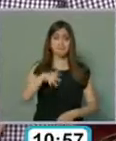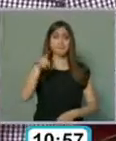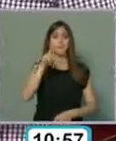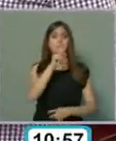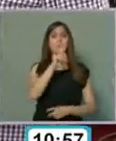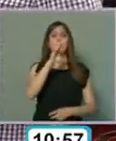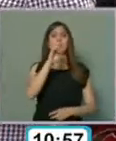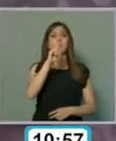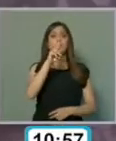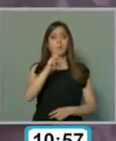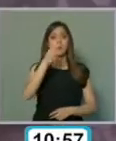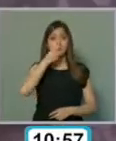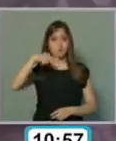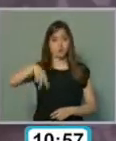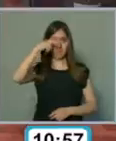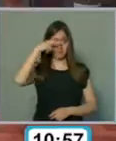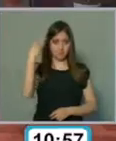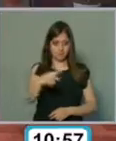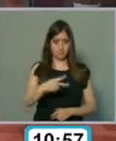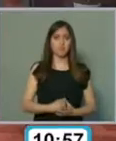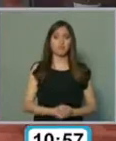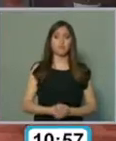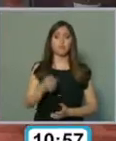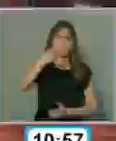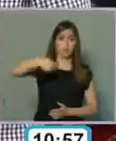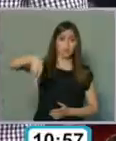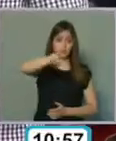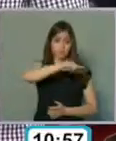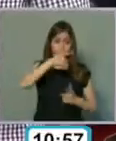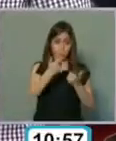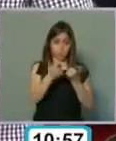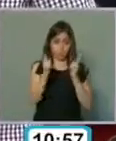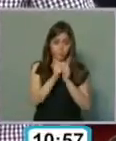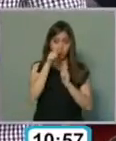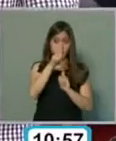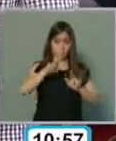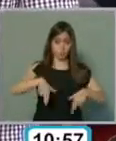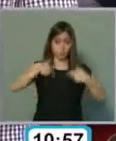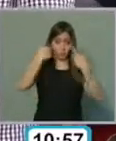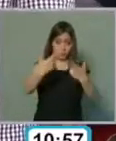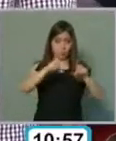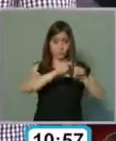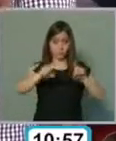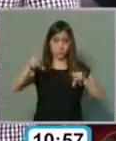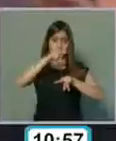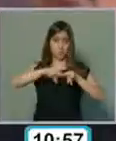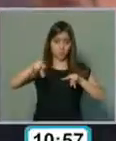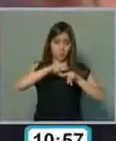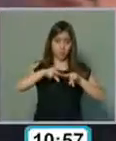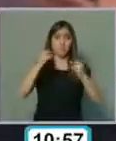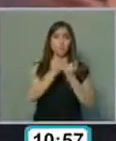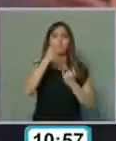un show espectacular en México. Muy bien, y bueno, a través de esos medios, pues ellos están regalando los boletos, los accesos y aparte se van a estar